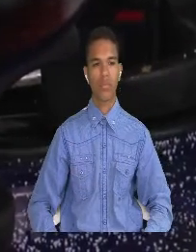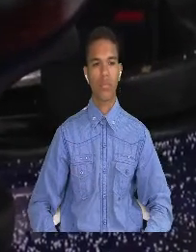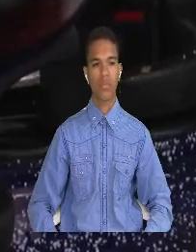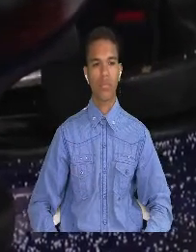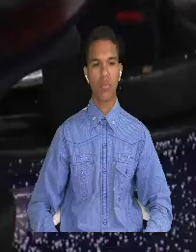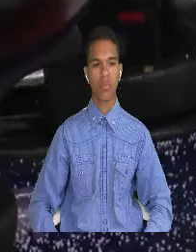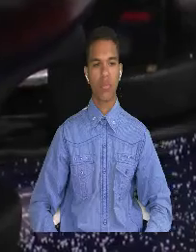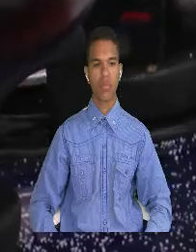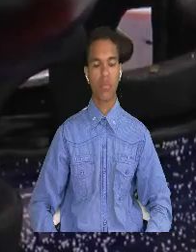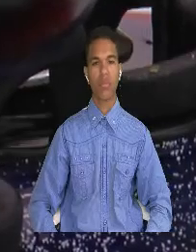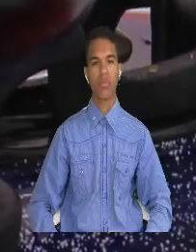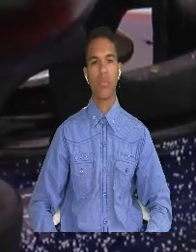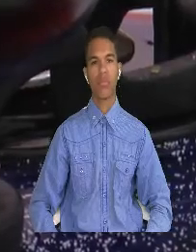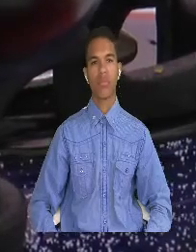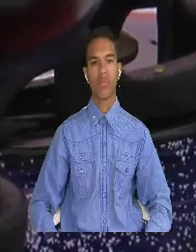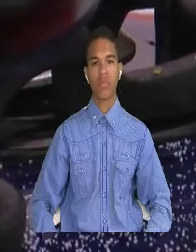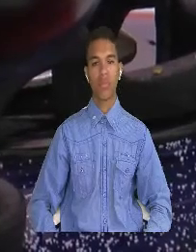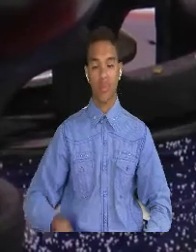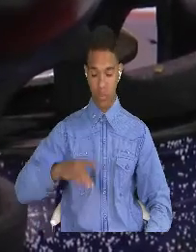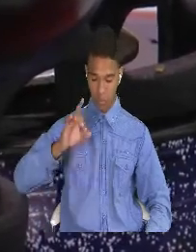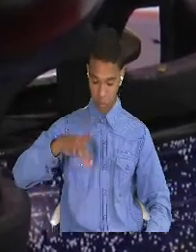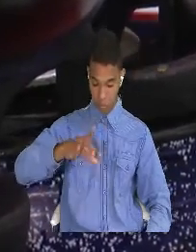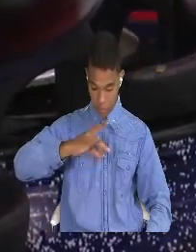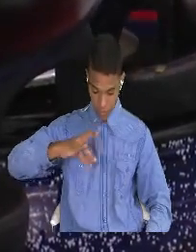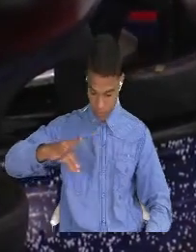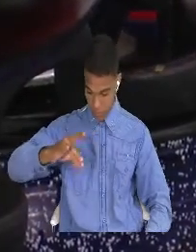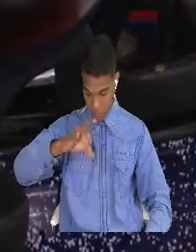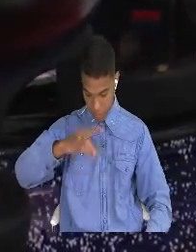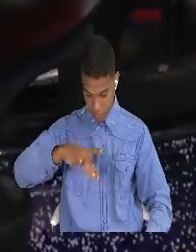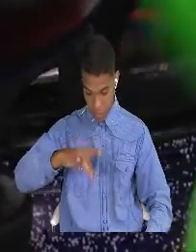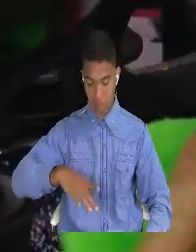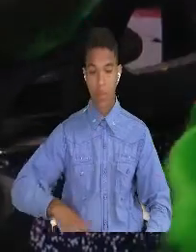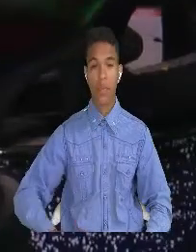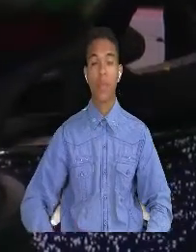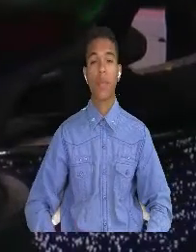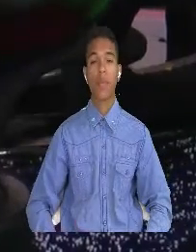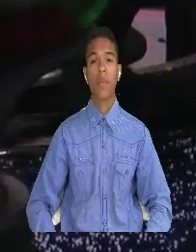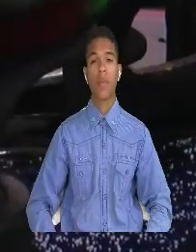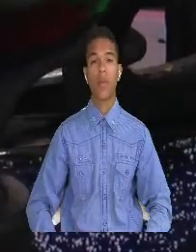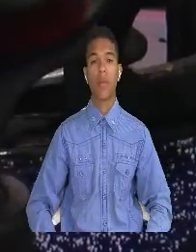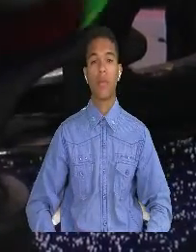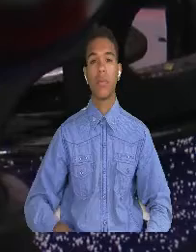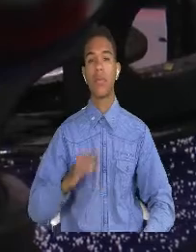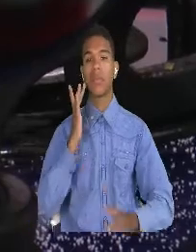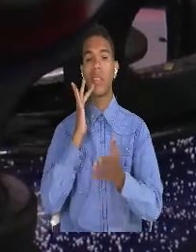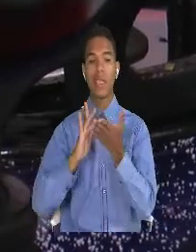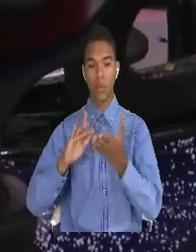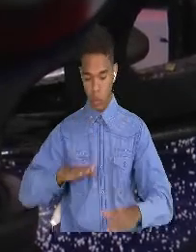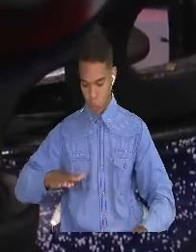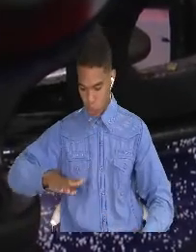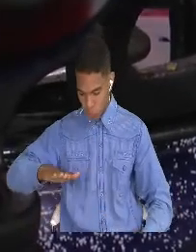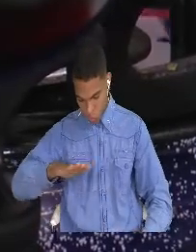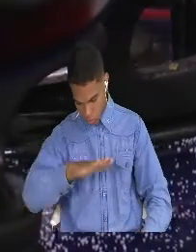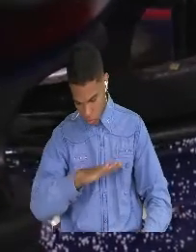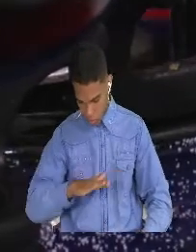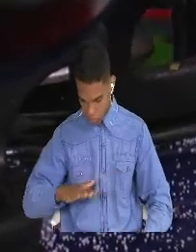nuestra sal. Listo, un poquitico de limpieza por acá que me hizo un reguerito.